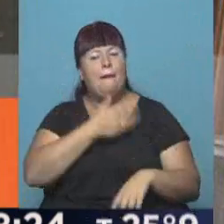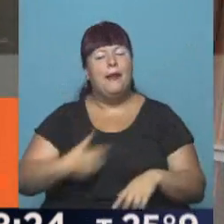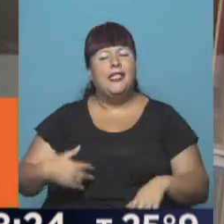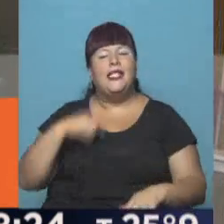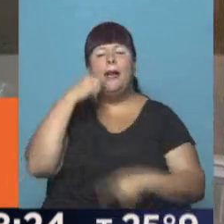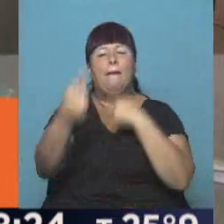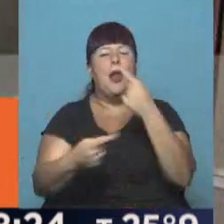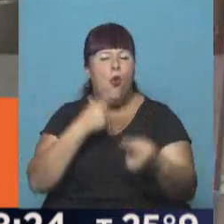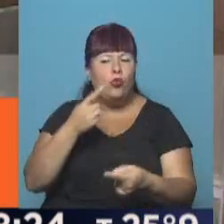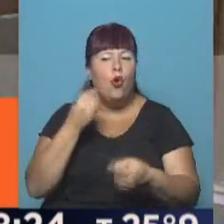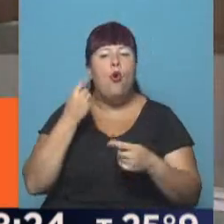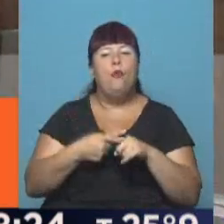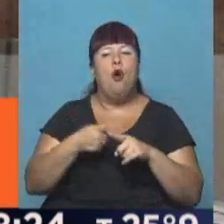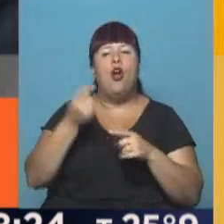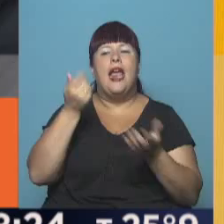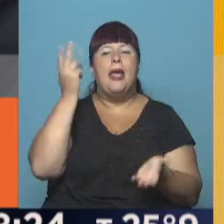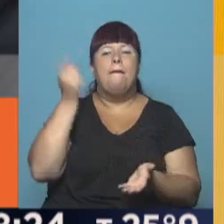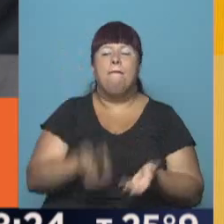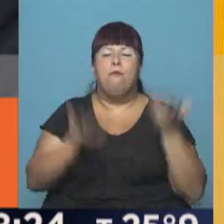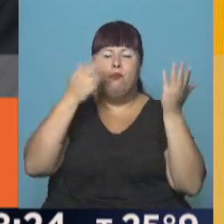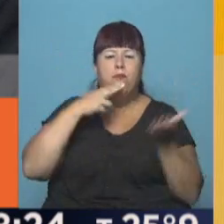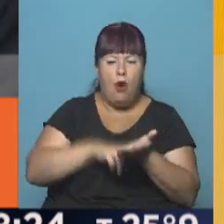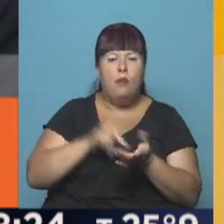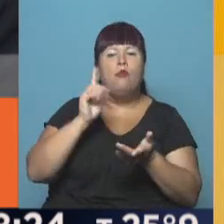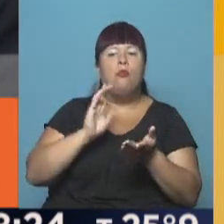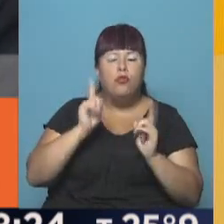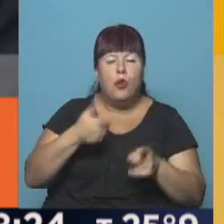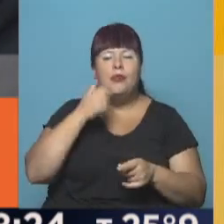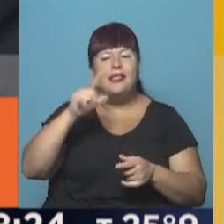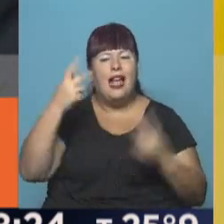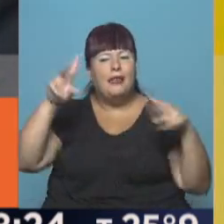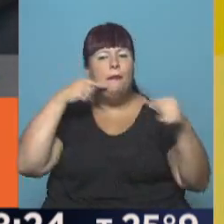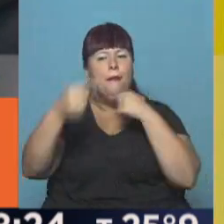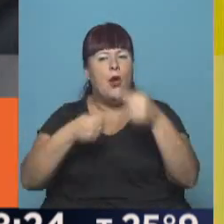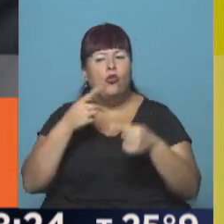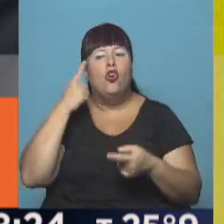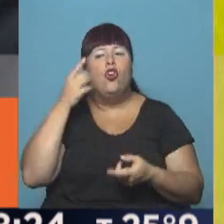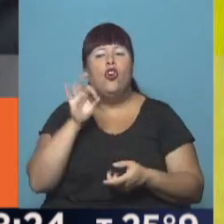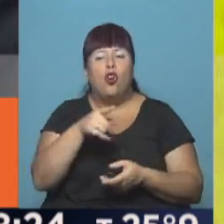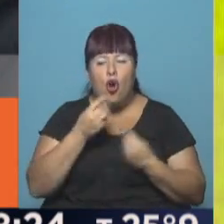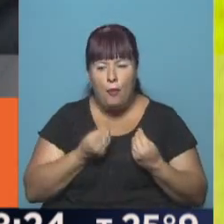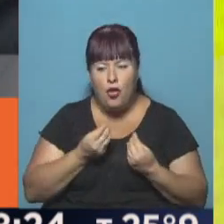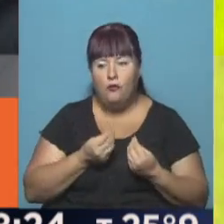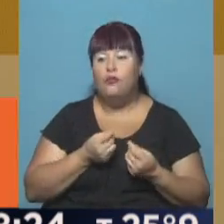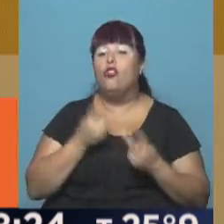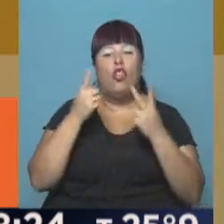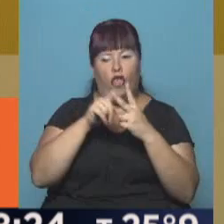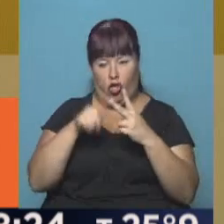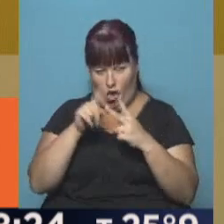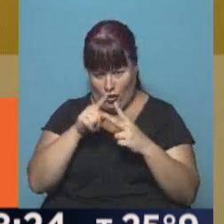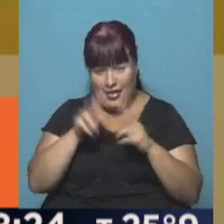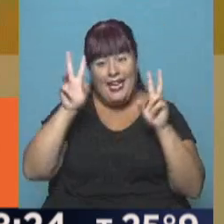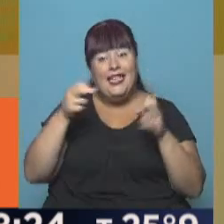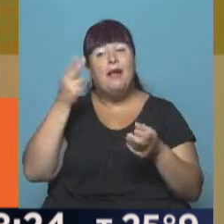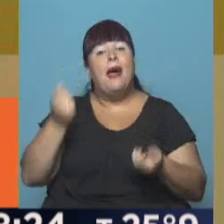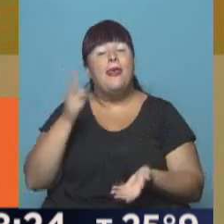han preguntado particularmente por tarifas y particularmente por Milagros Salas en el exterior. ¿Cómo lo entendés vos? Son dos cosas. El tema